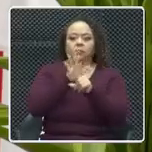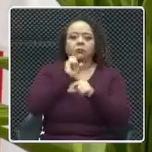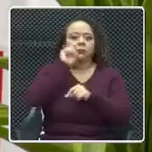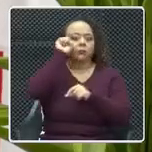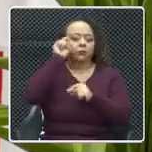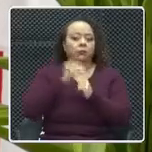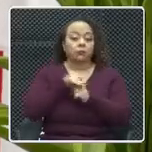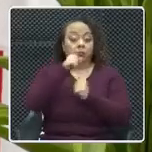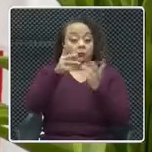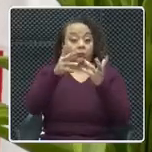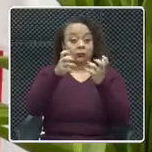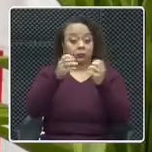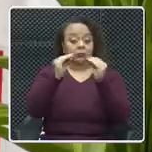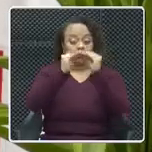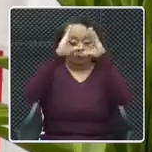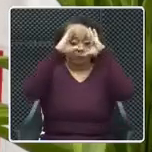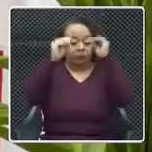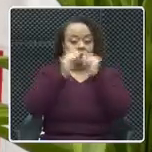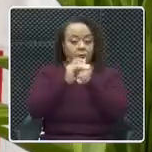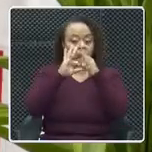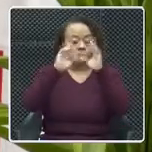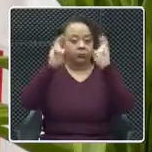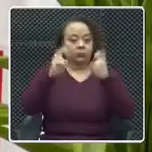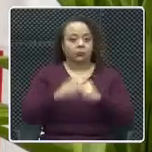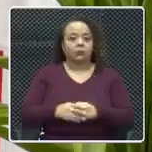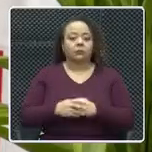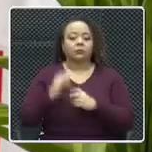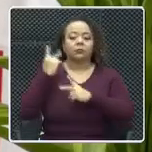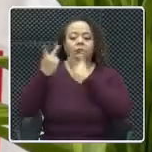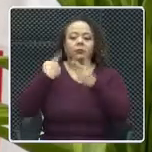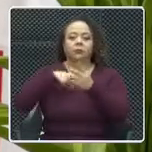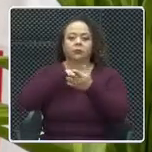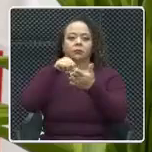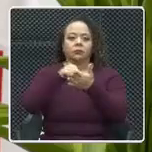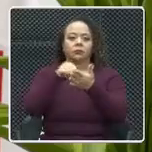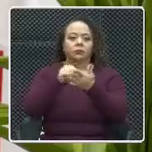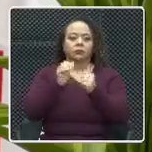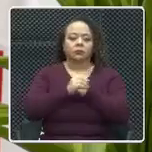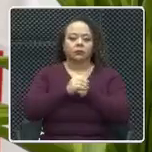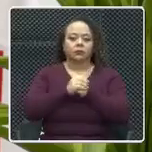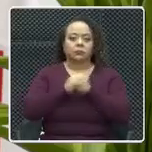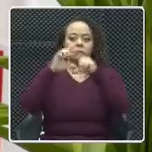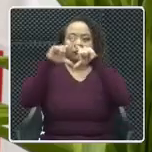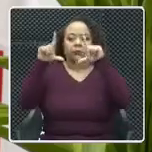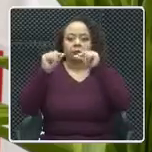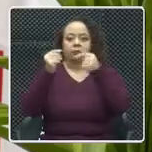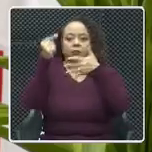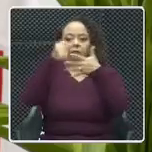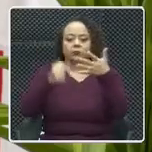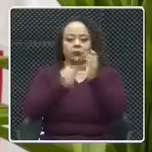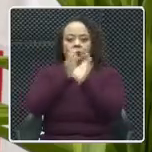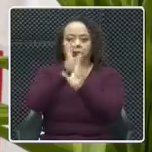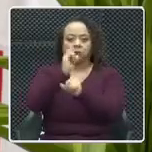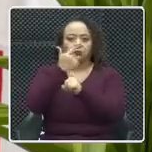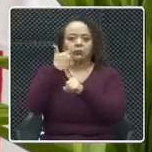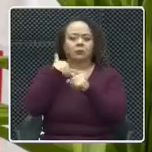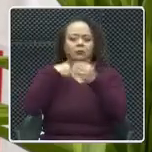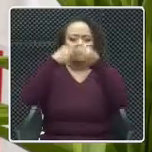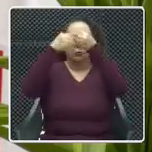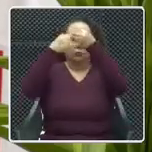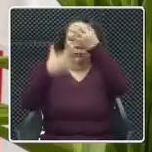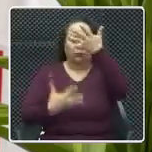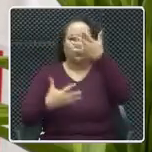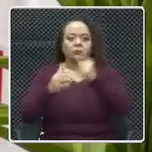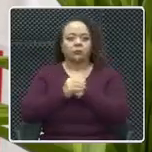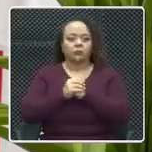sexual. ¿Usted quiere más información sobre este tema? Visite nuestra página web. En la pestaña de factores psicosociales tenemos un montón de